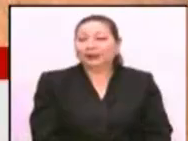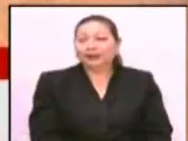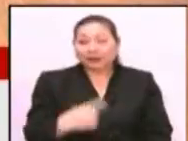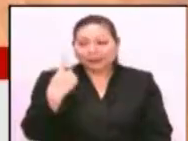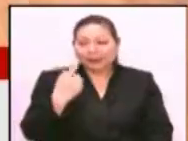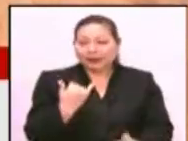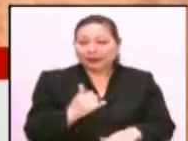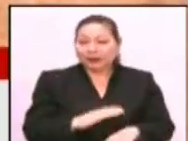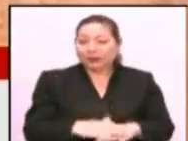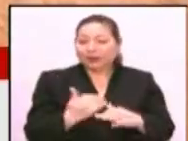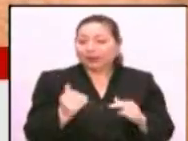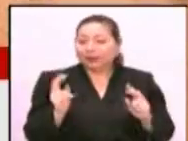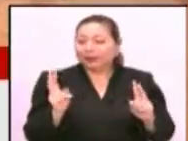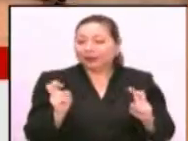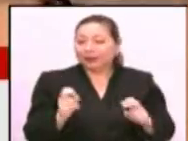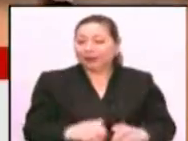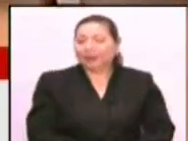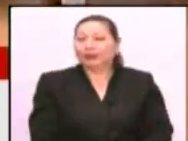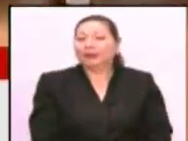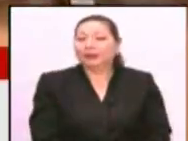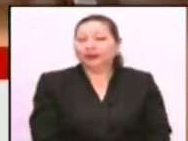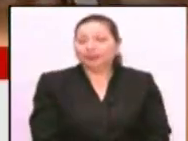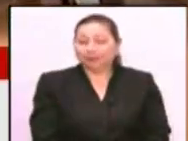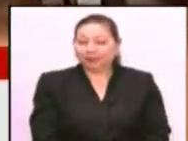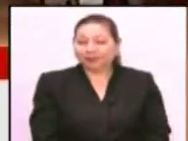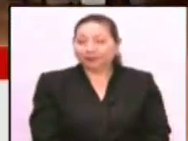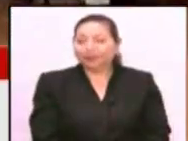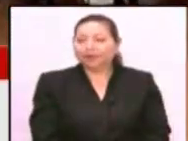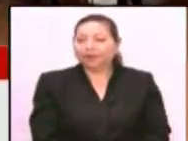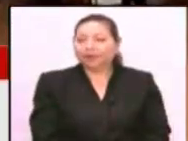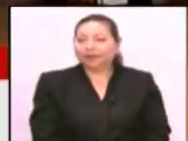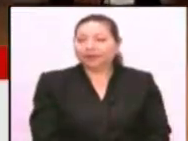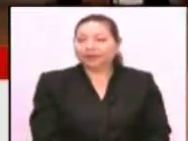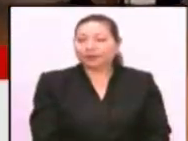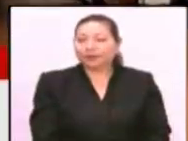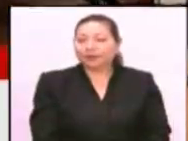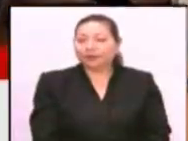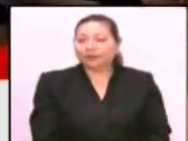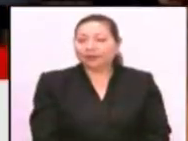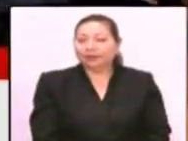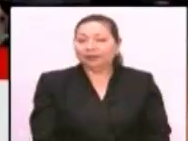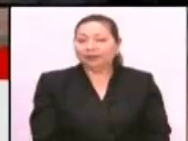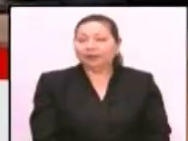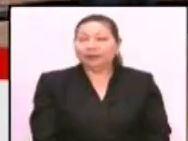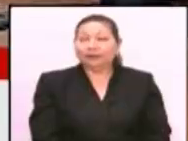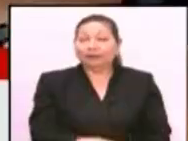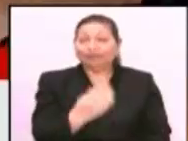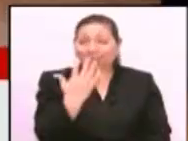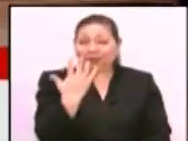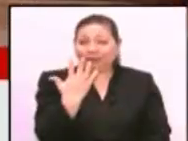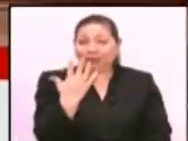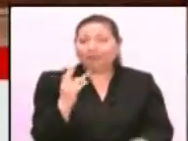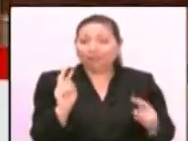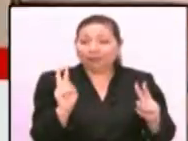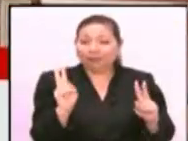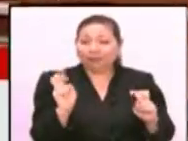pensamos mucho en ese tema. Pasemos, por favor, para poder dar cuenta. Cinco grandes